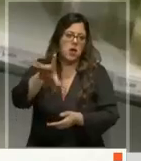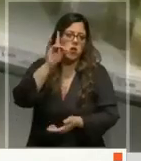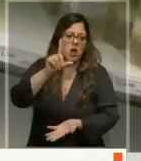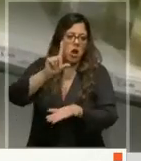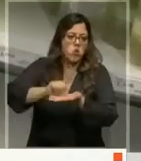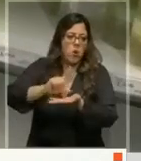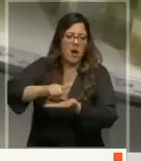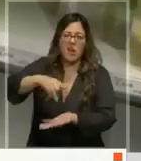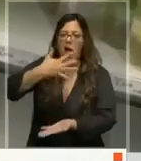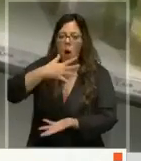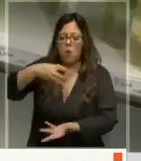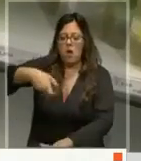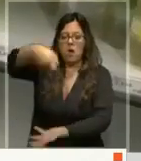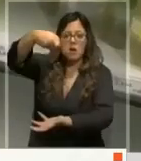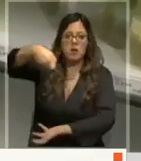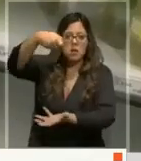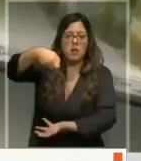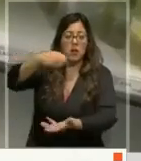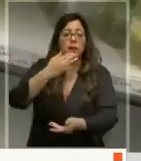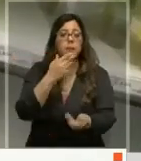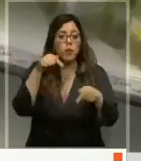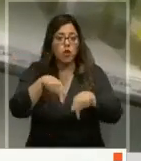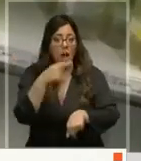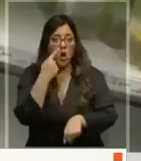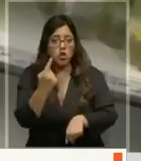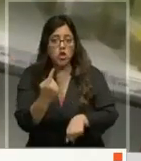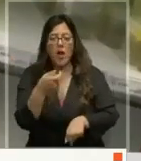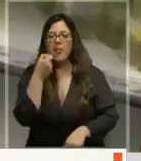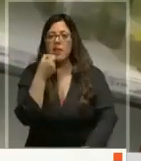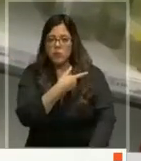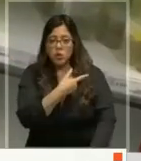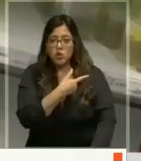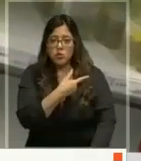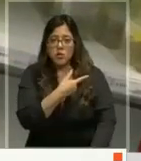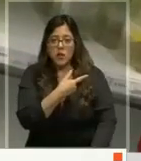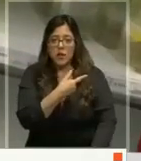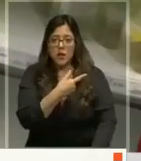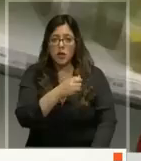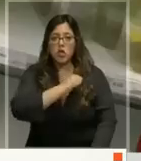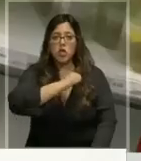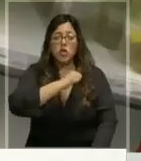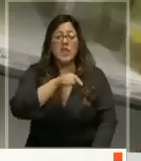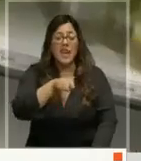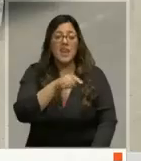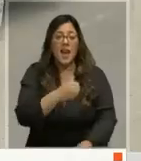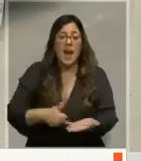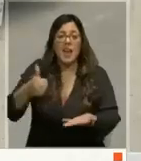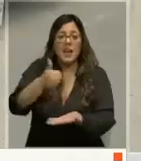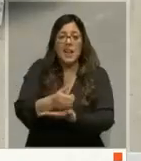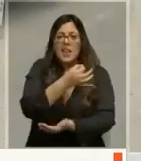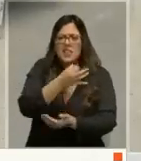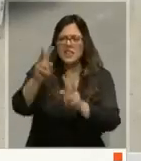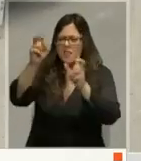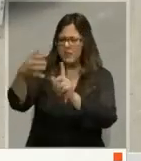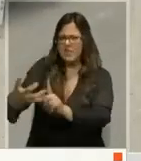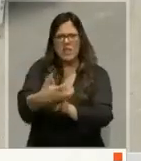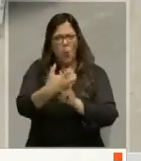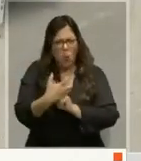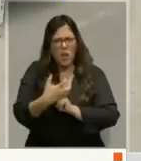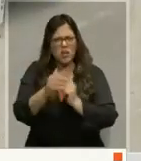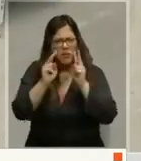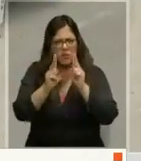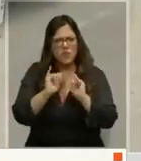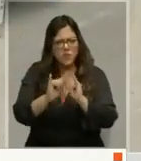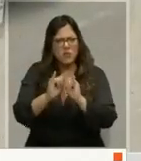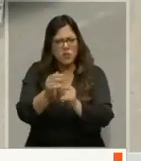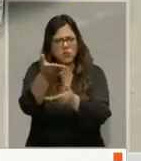comentábamos. También en la jornada se conoció una denuncia que hacia el alcalde le hablaba de un supuesto secuestro. Vamos también a escuchar las